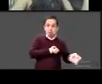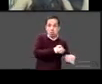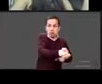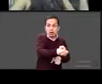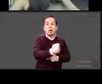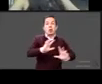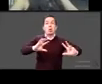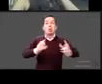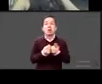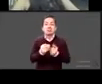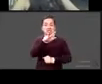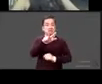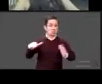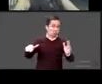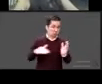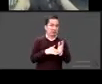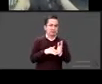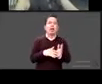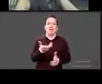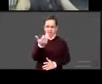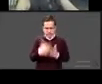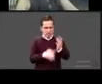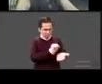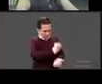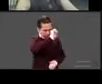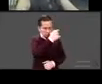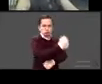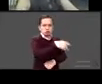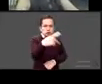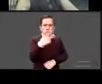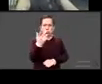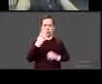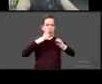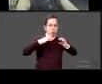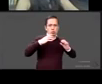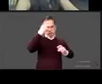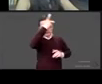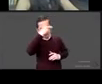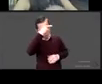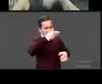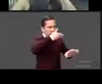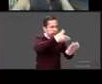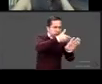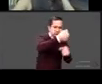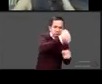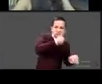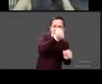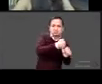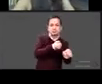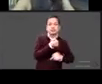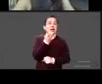lesiones psicológicas o las negligencias. Eso al año y lo que se está registrando,